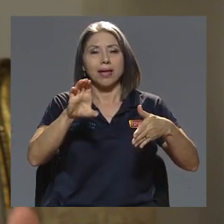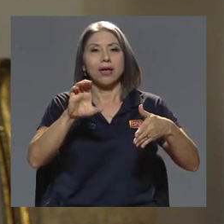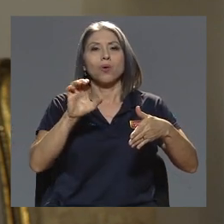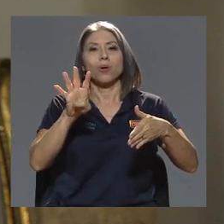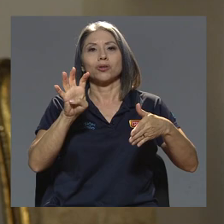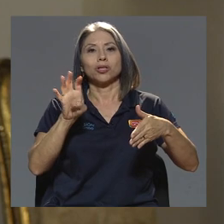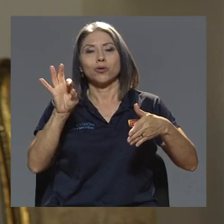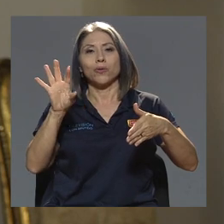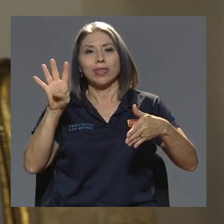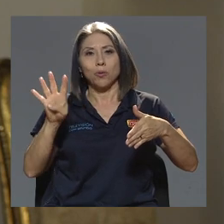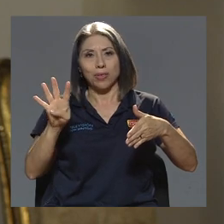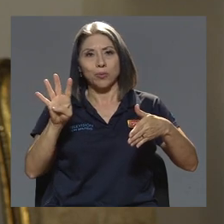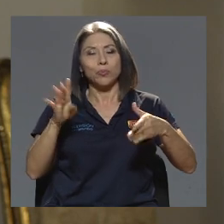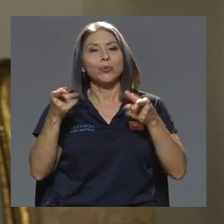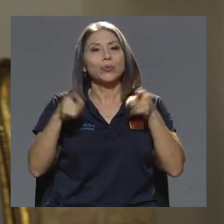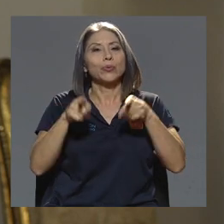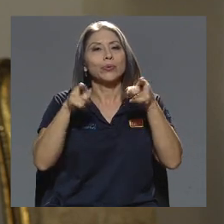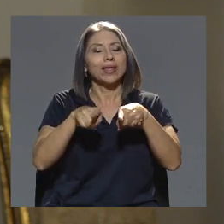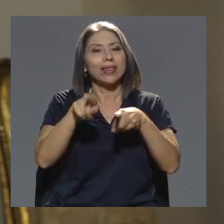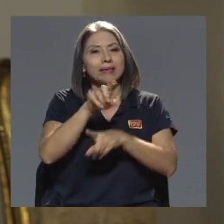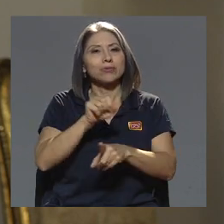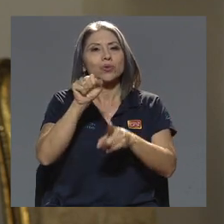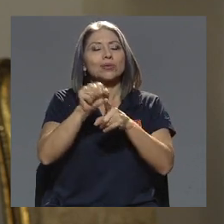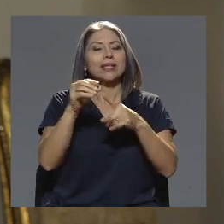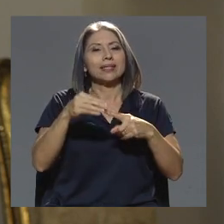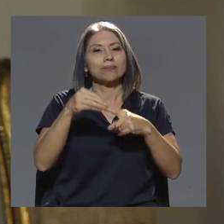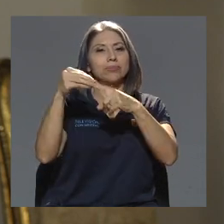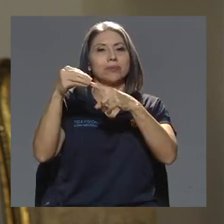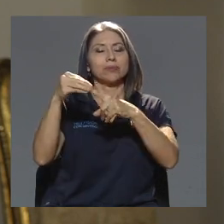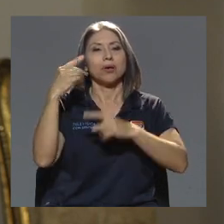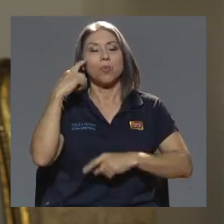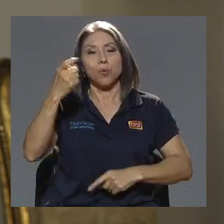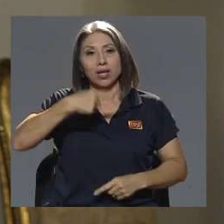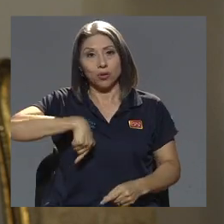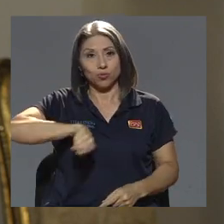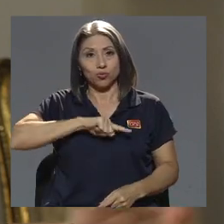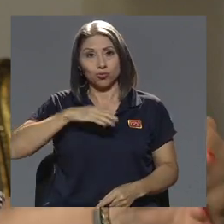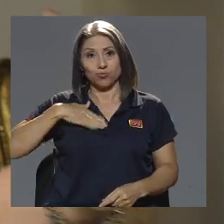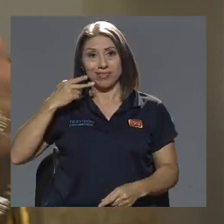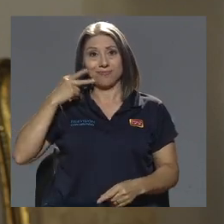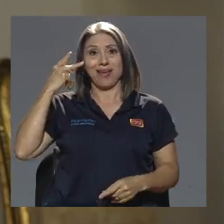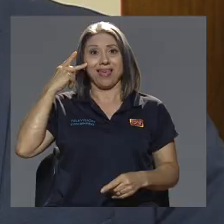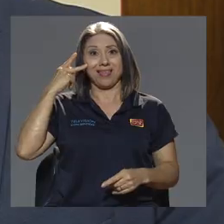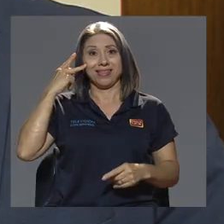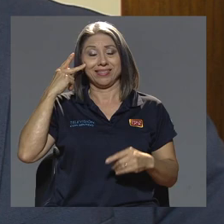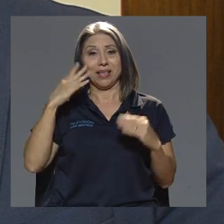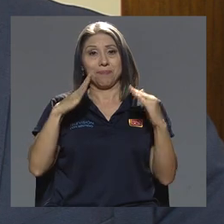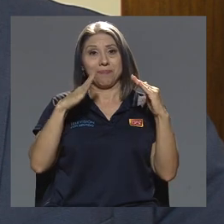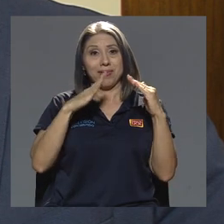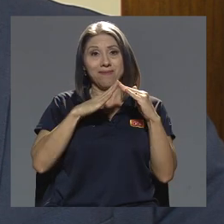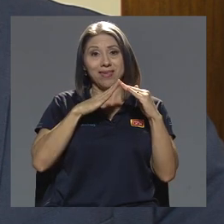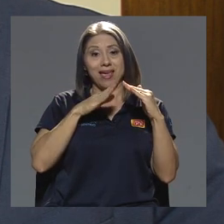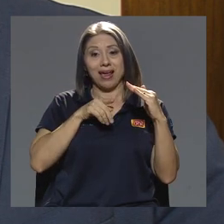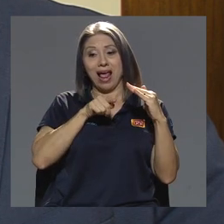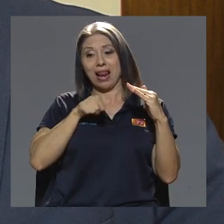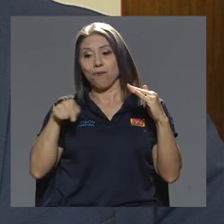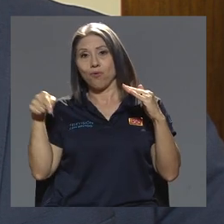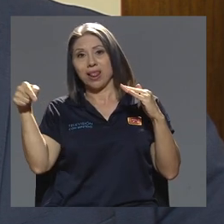sucede en unas circunstancias muy particulares, porque nosotros, mis padres vivían a la vuelta, en la Avenida